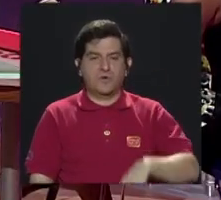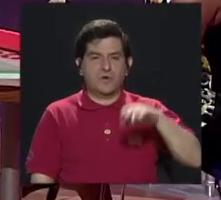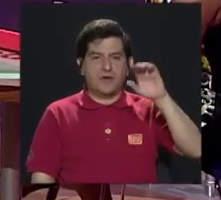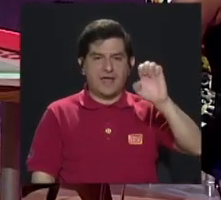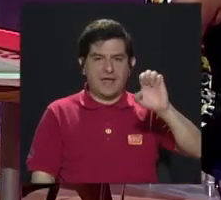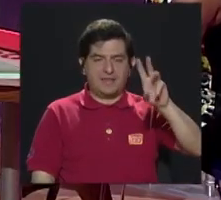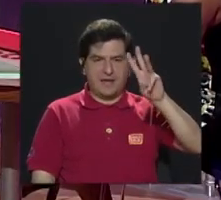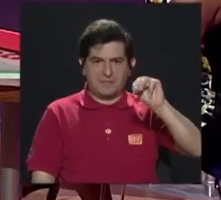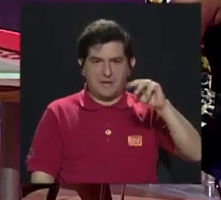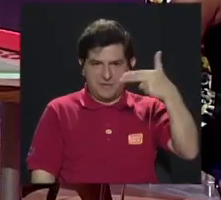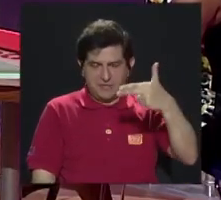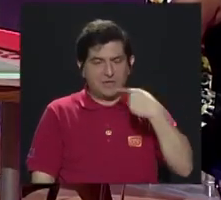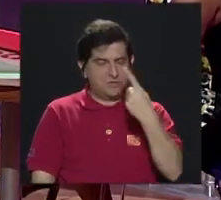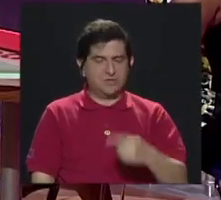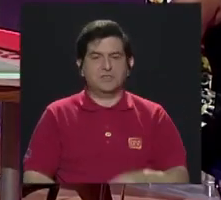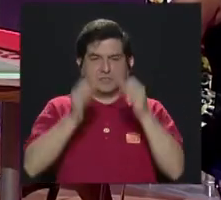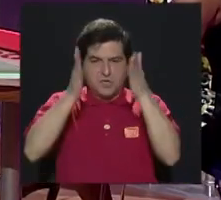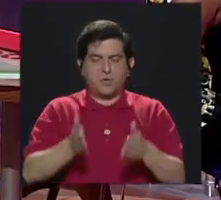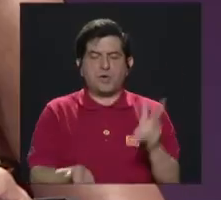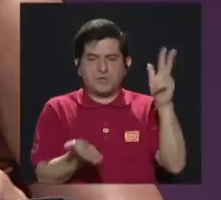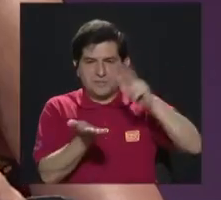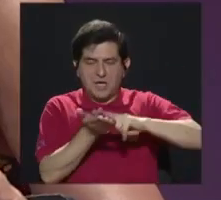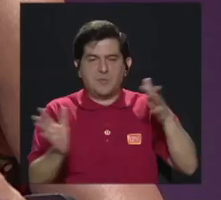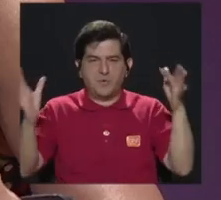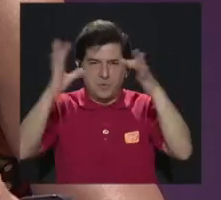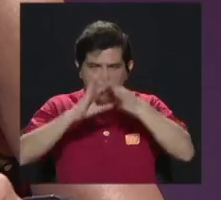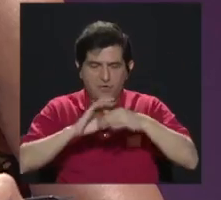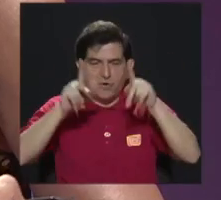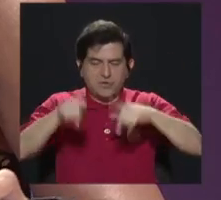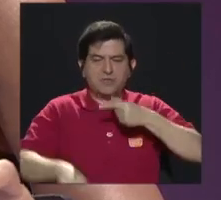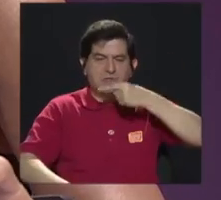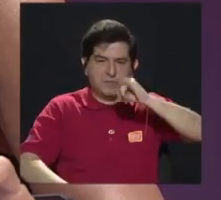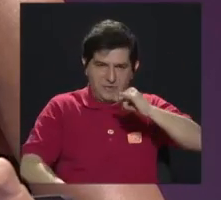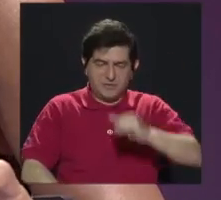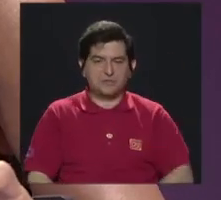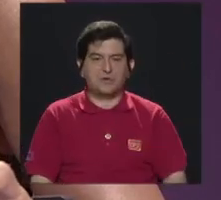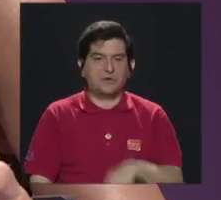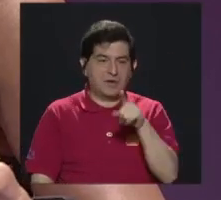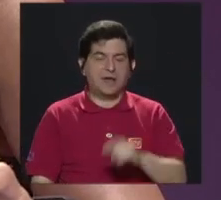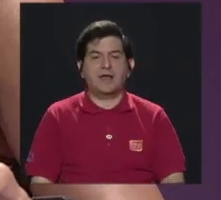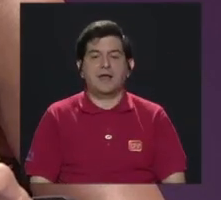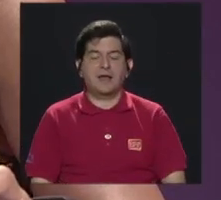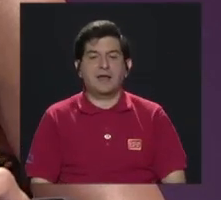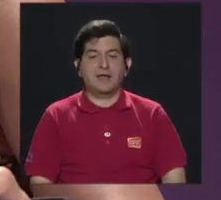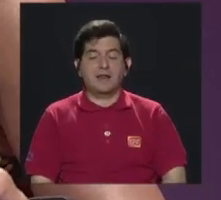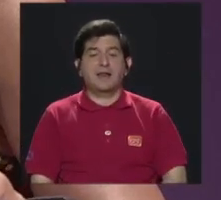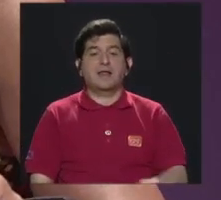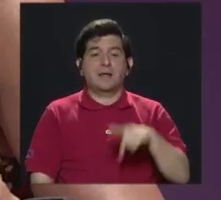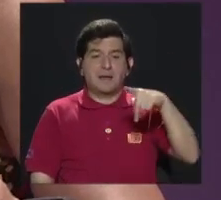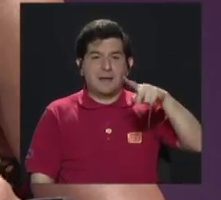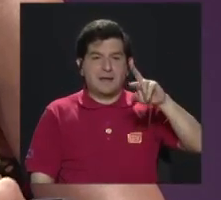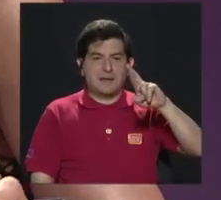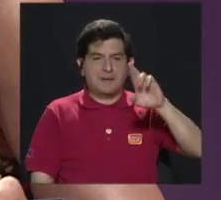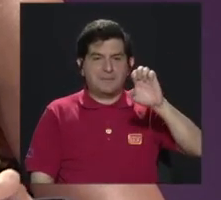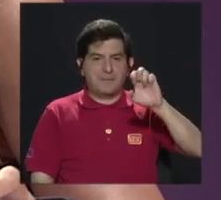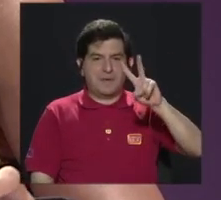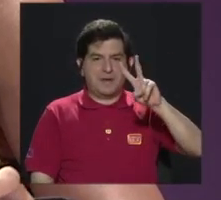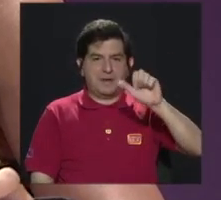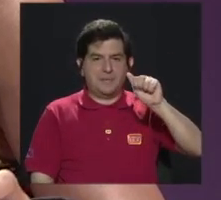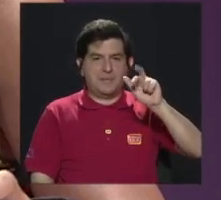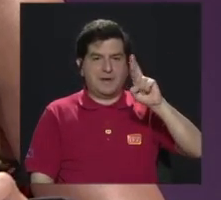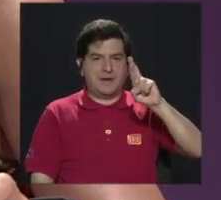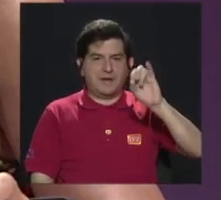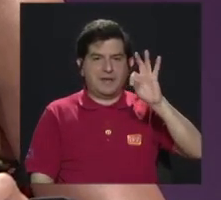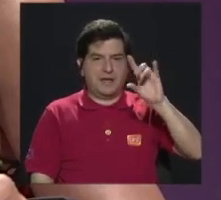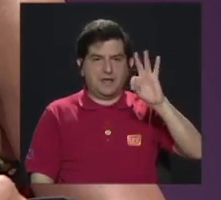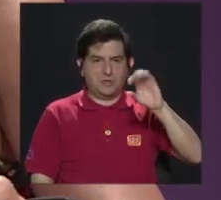de Esparza dice que el juez que aprobó la unión de los gays cometió prevaricato. En ningún momento se